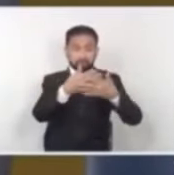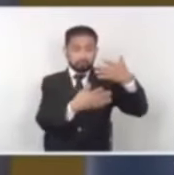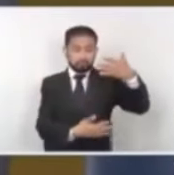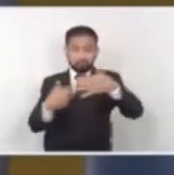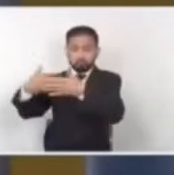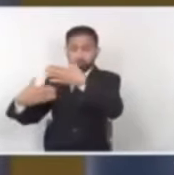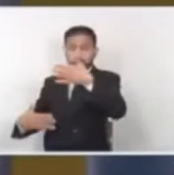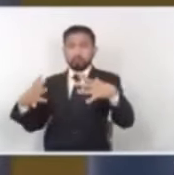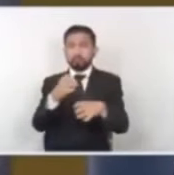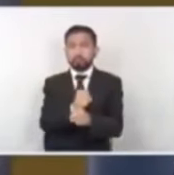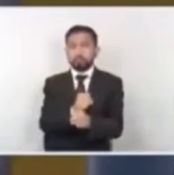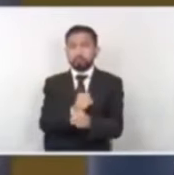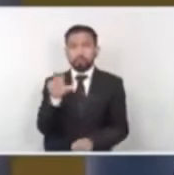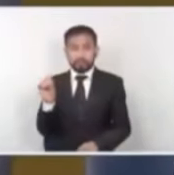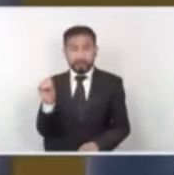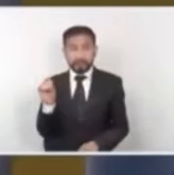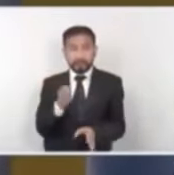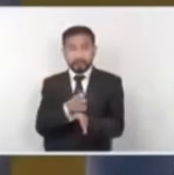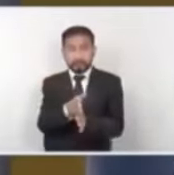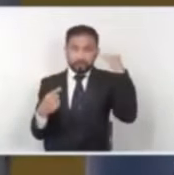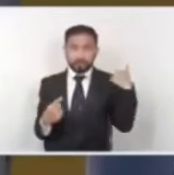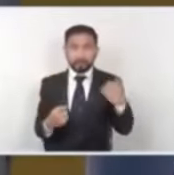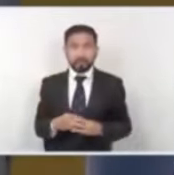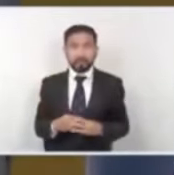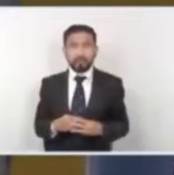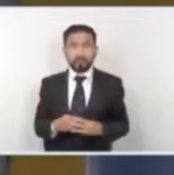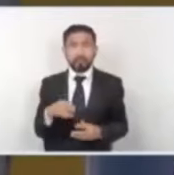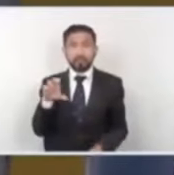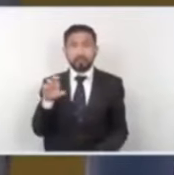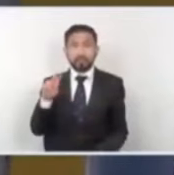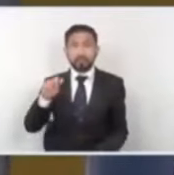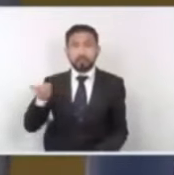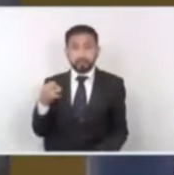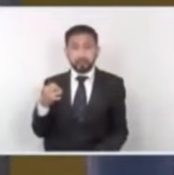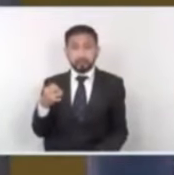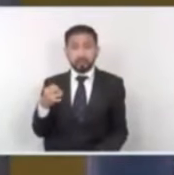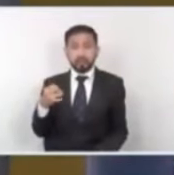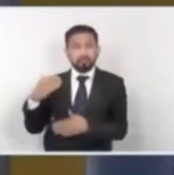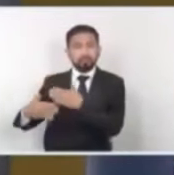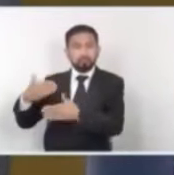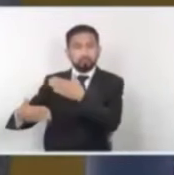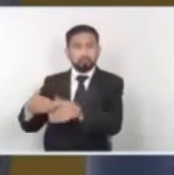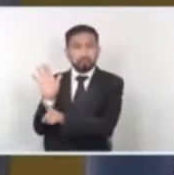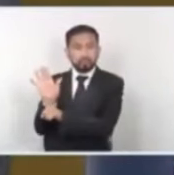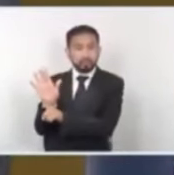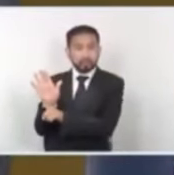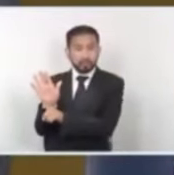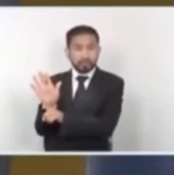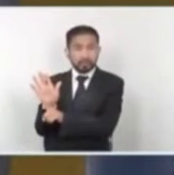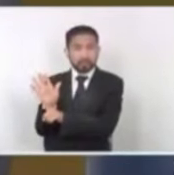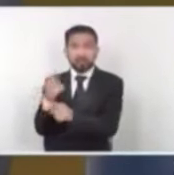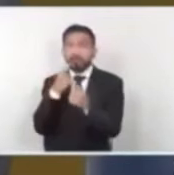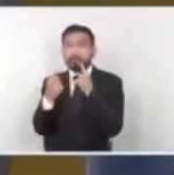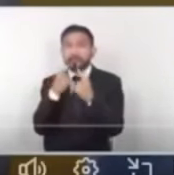haciendo un total de 30 profesionales el cnj eh lleva un proceso en donde